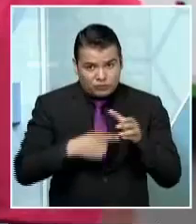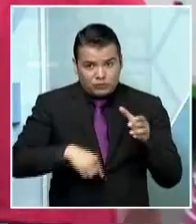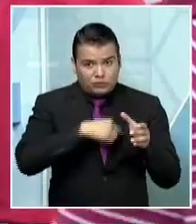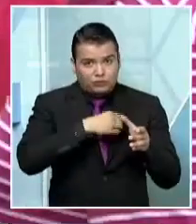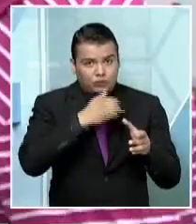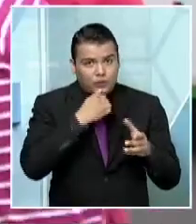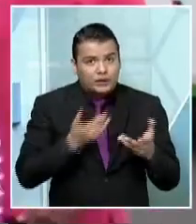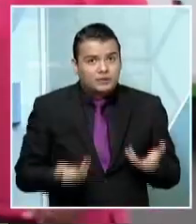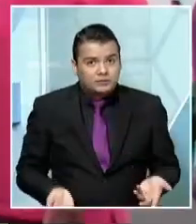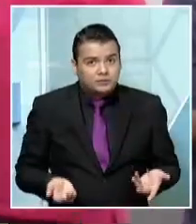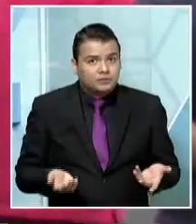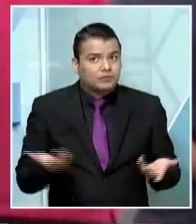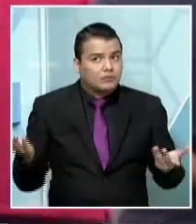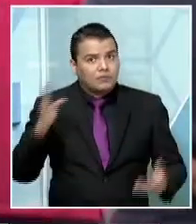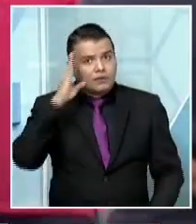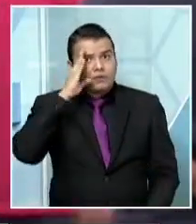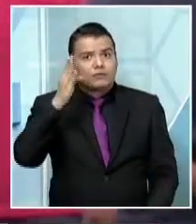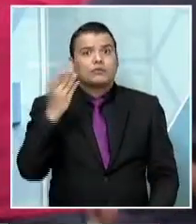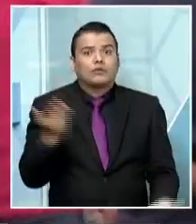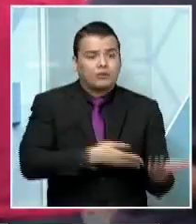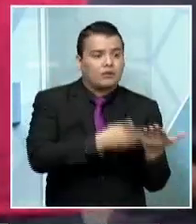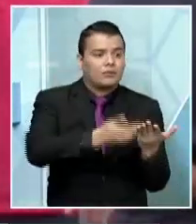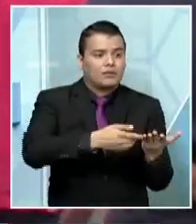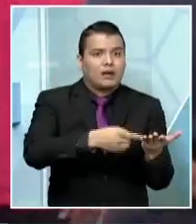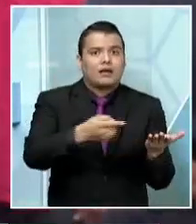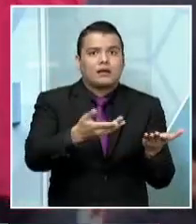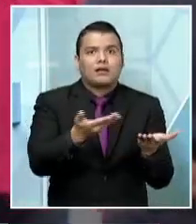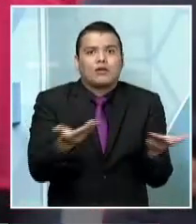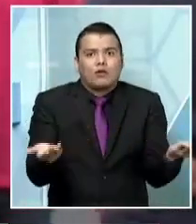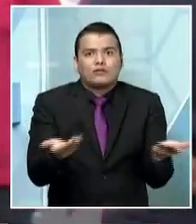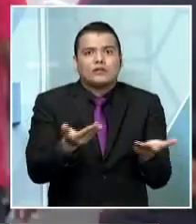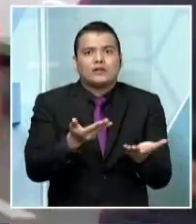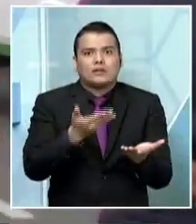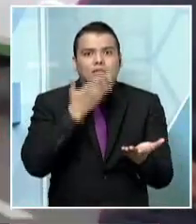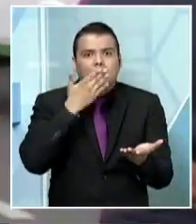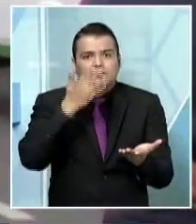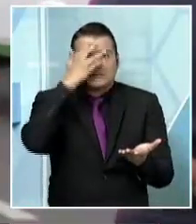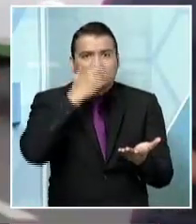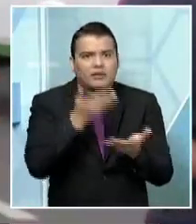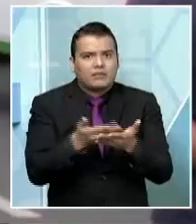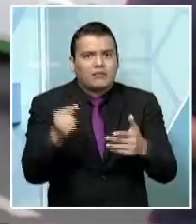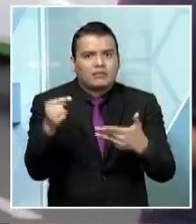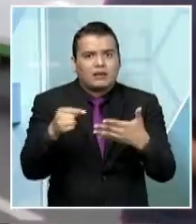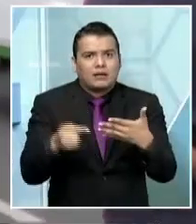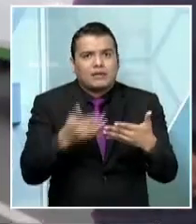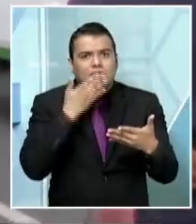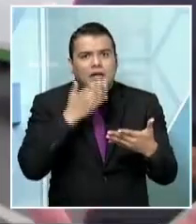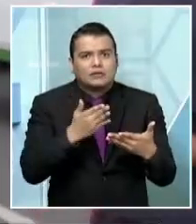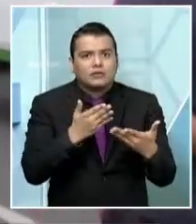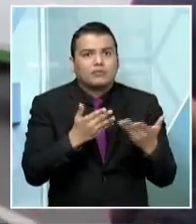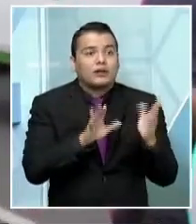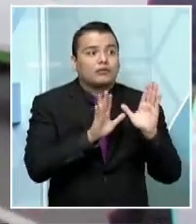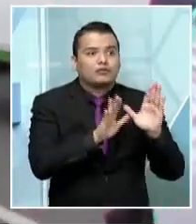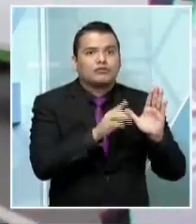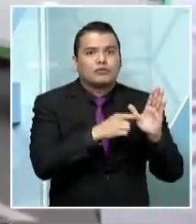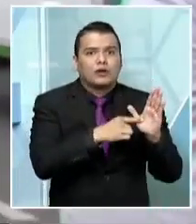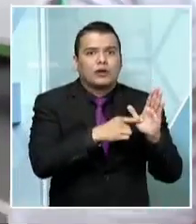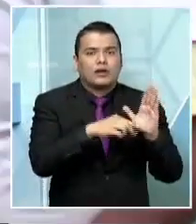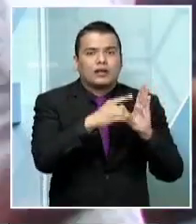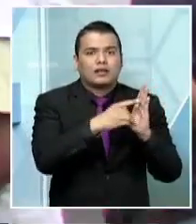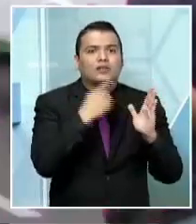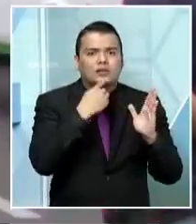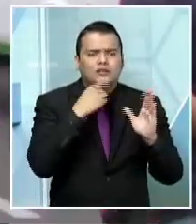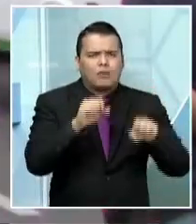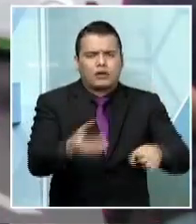con un futuro incierto, con documentos vencidos en pandemia, donde algunos agentes de tránsito no saben la norma de ley y no están inmovilizando nuestros vehículos, que